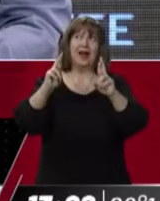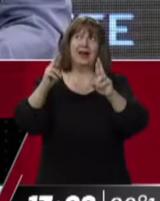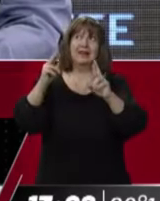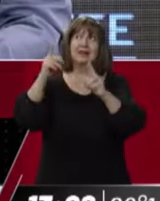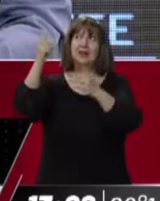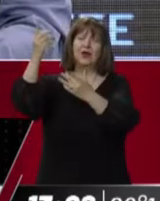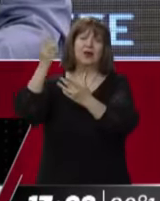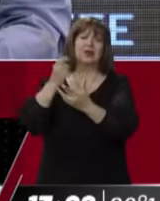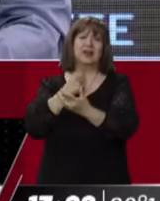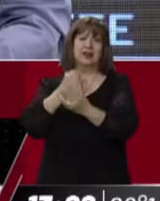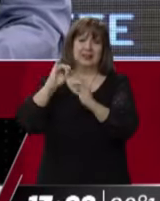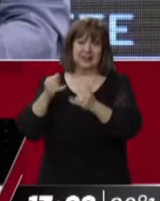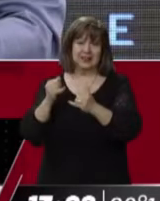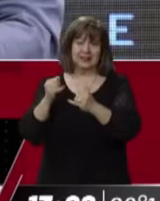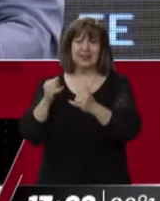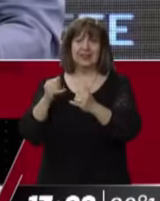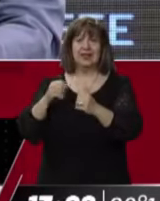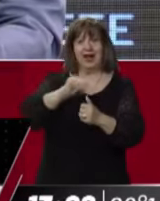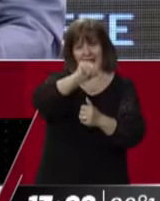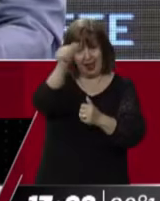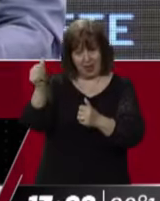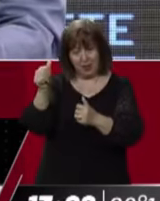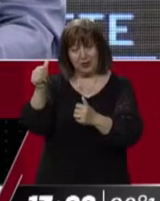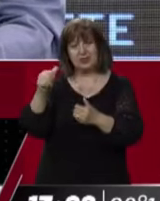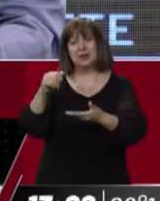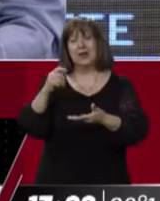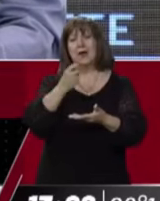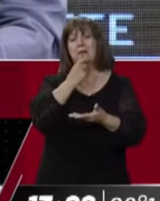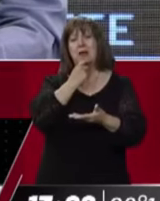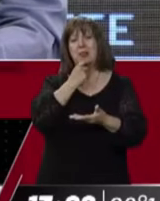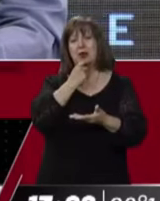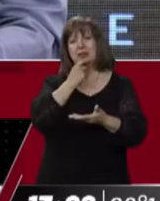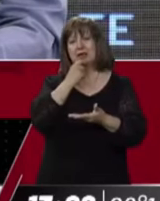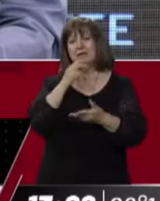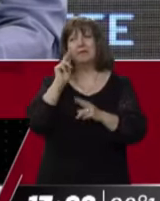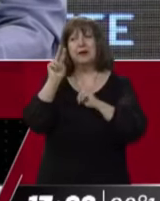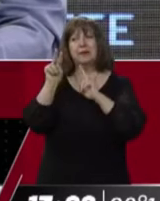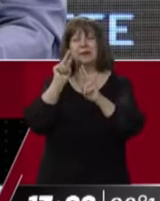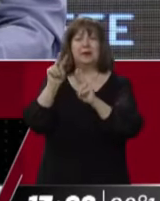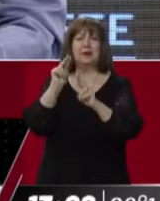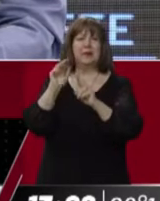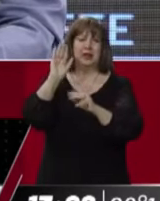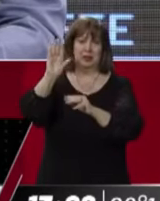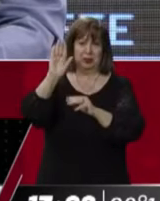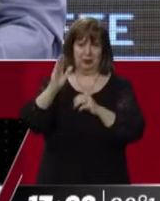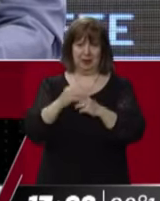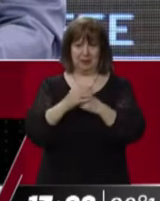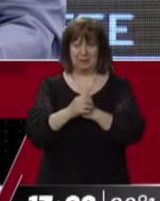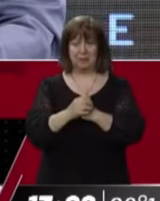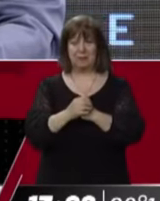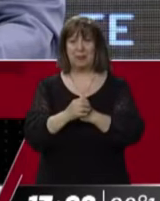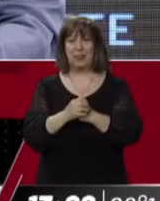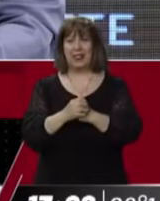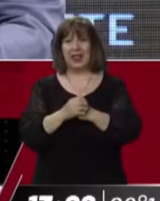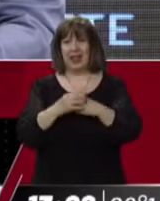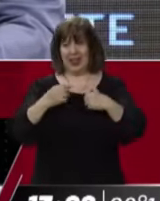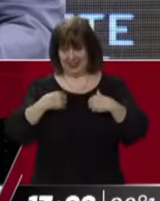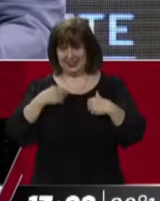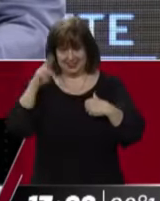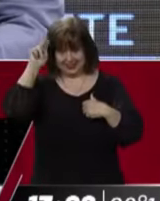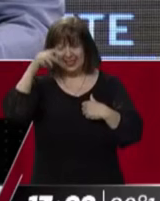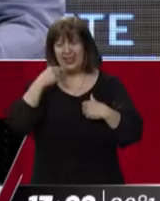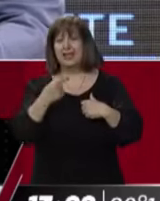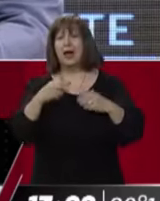traernos la victoria para que podamos que en la provincia haya una gran final como ninguno, ¿no? Vos sabés que tenemos